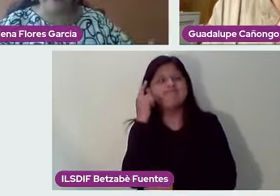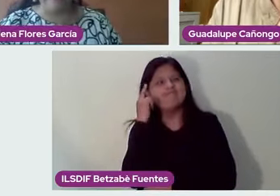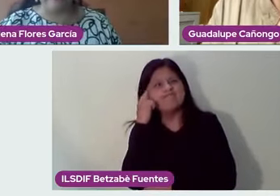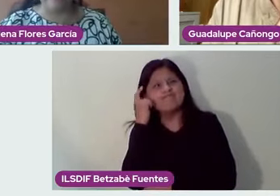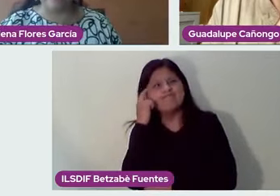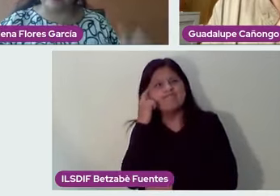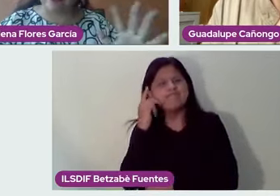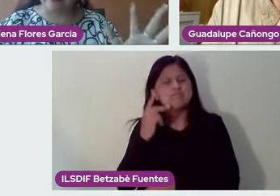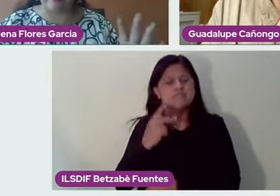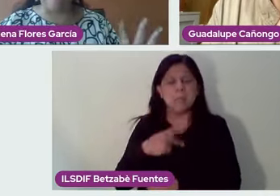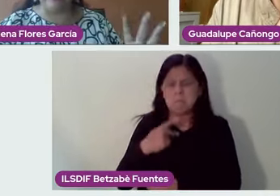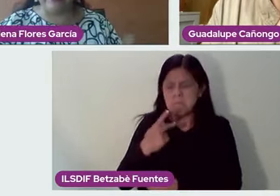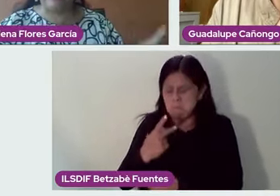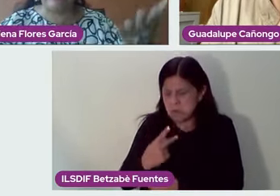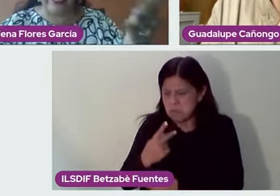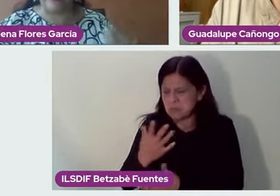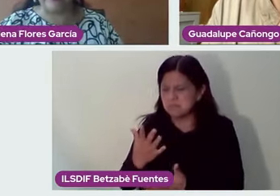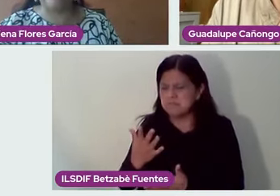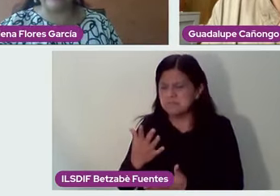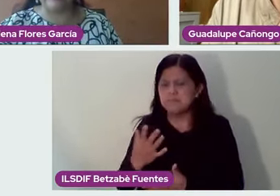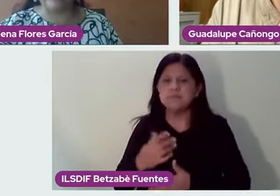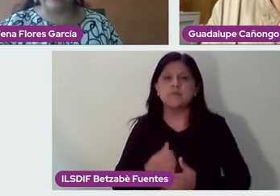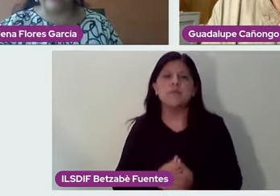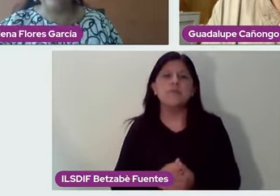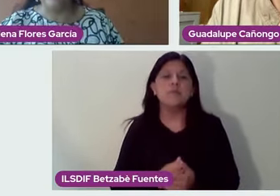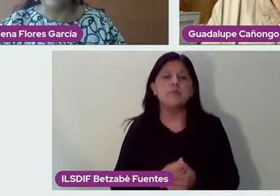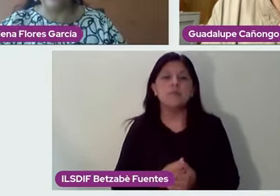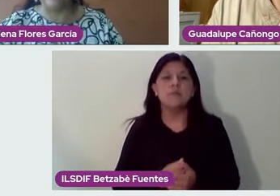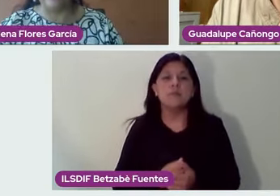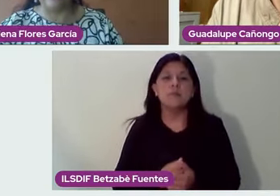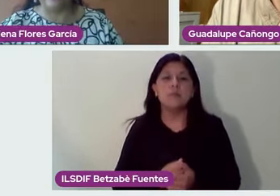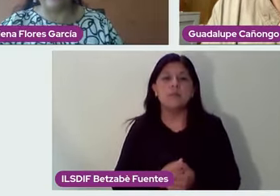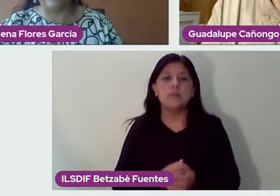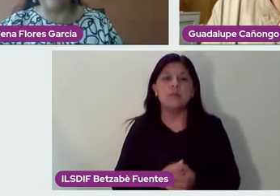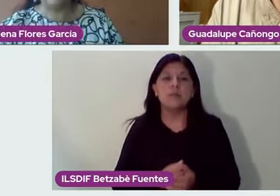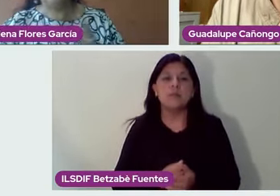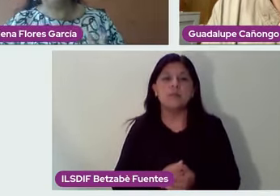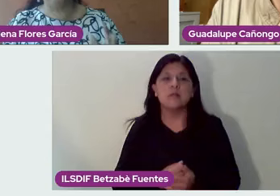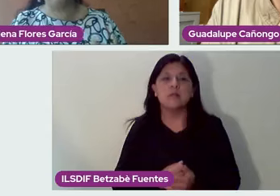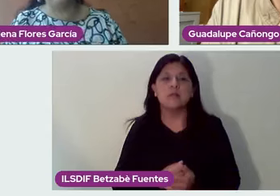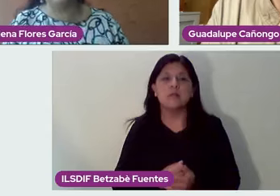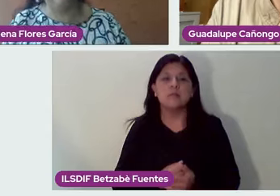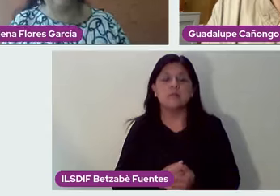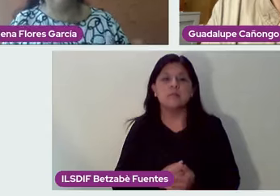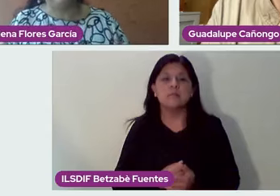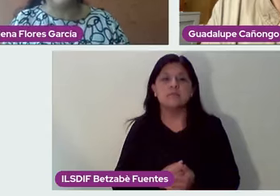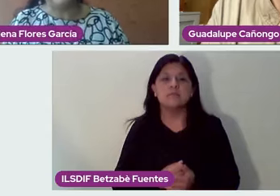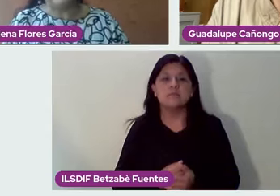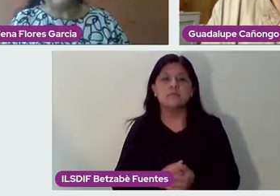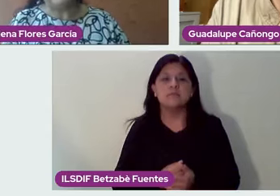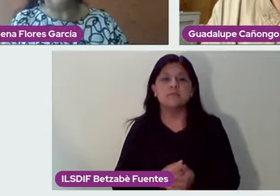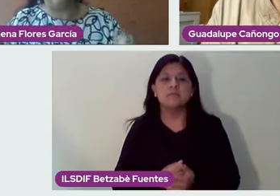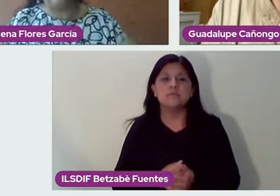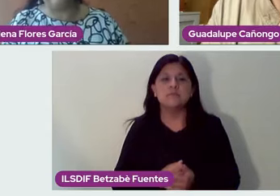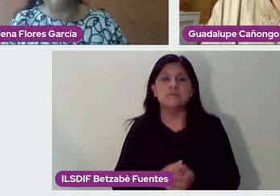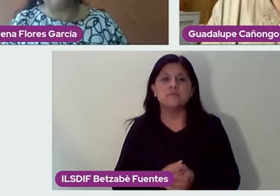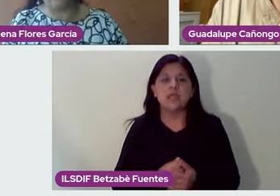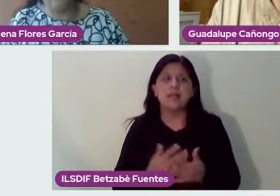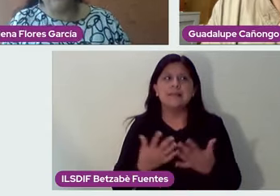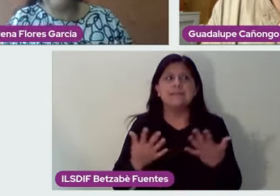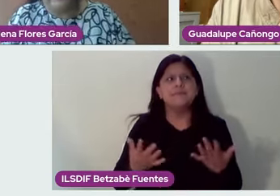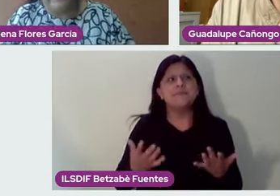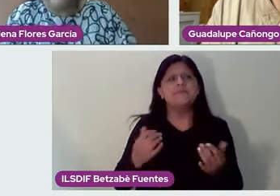poco. Amén de esta charla, el hecho de decir, bueno,